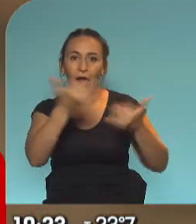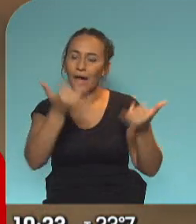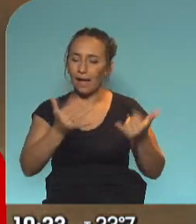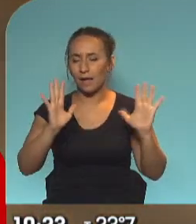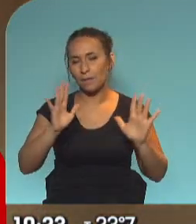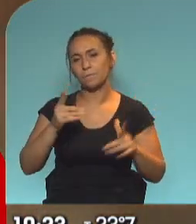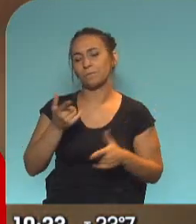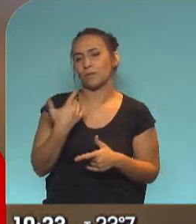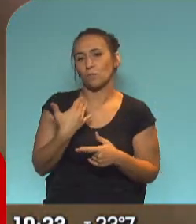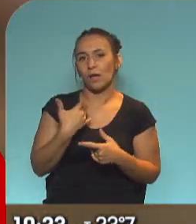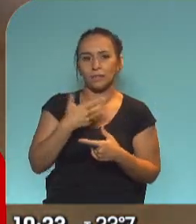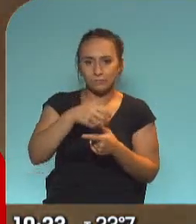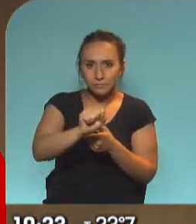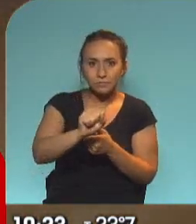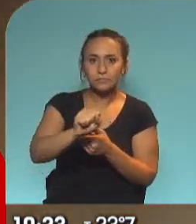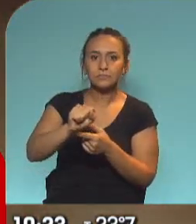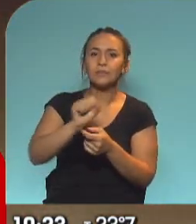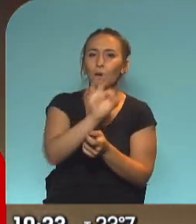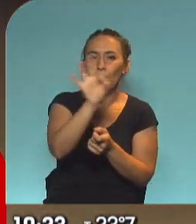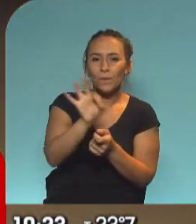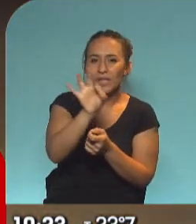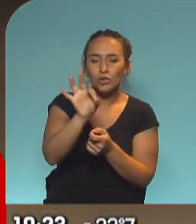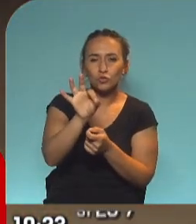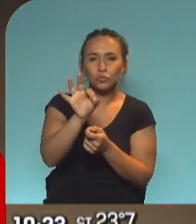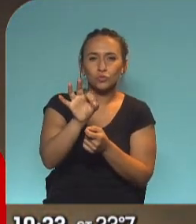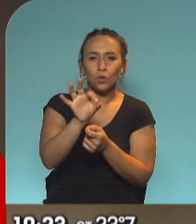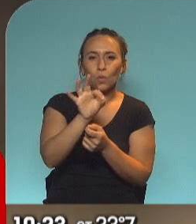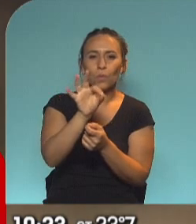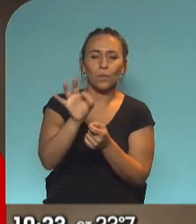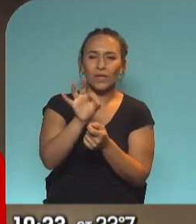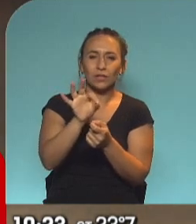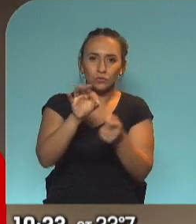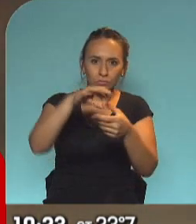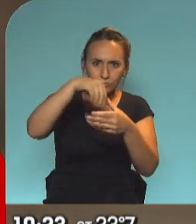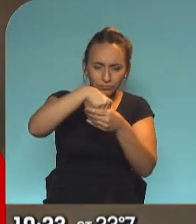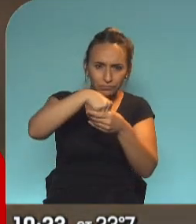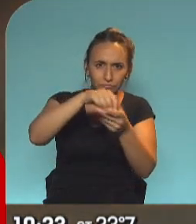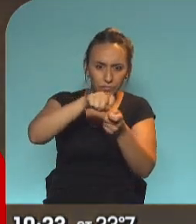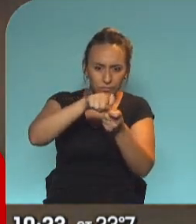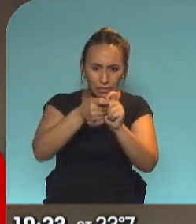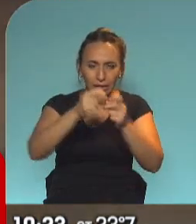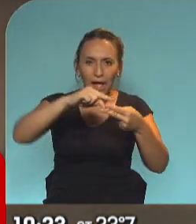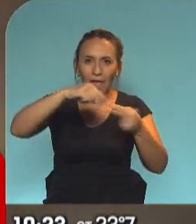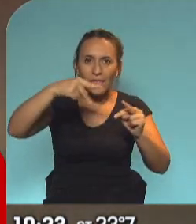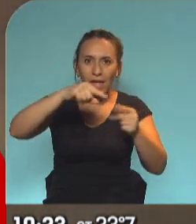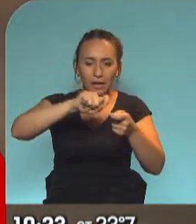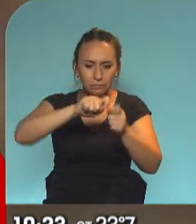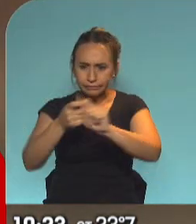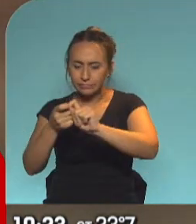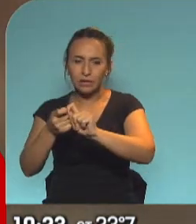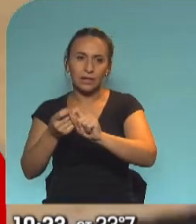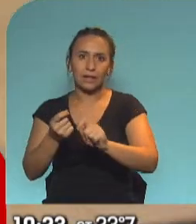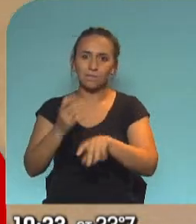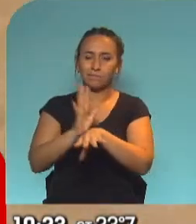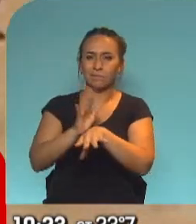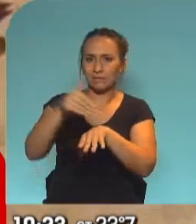usted puede detectar el cambio genómico en unas 12 horas. Hay aparatitos que lo